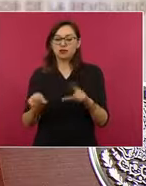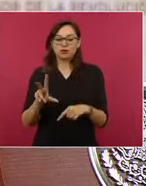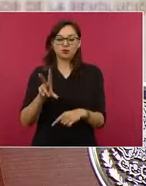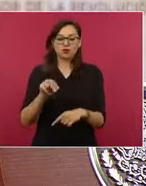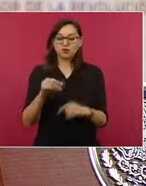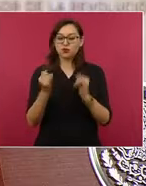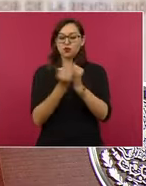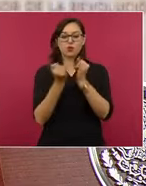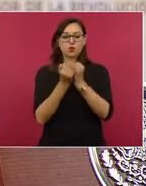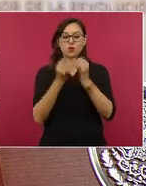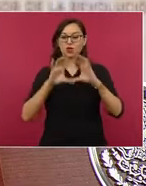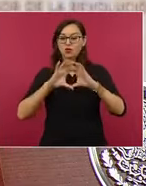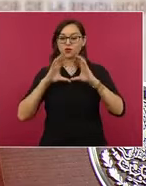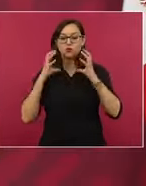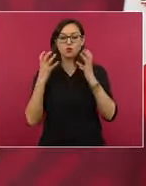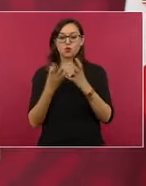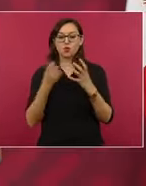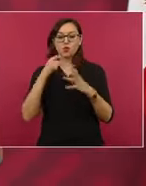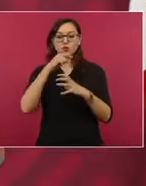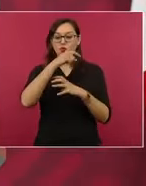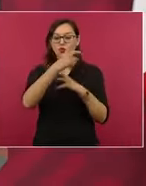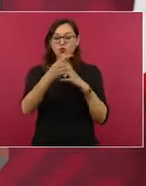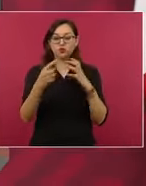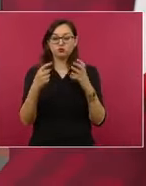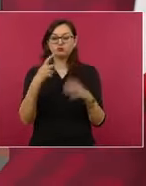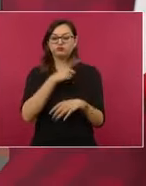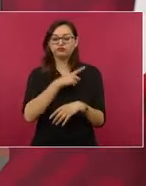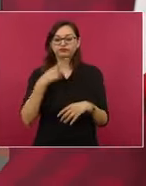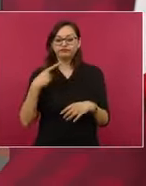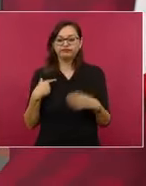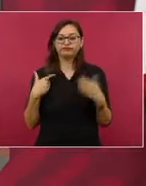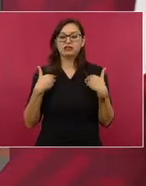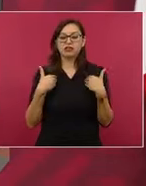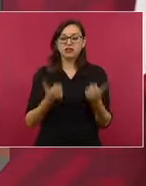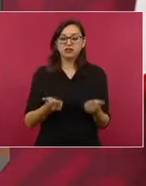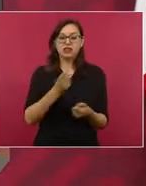mundo, que se tienen que ir conociendo